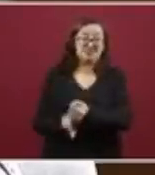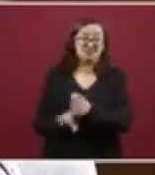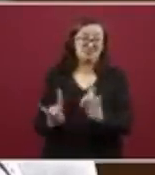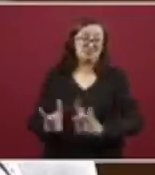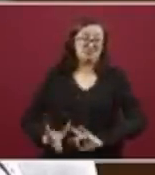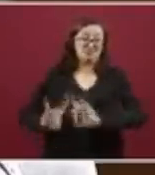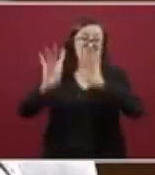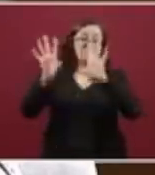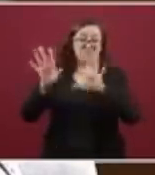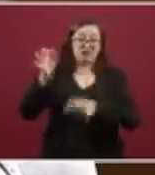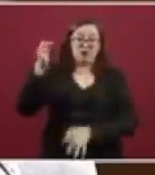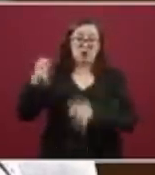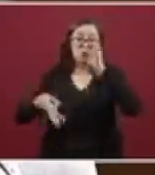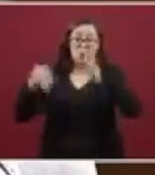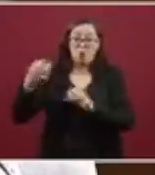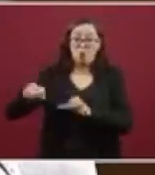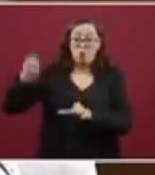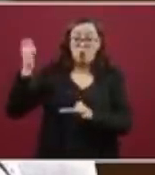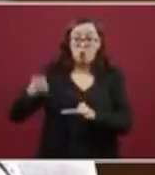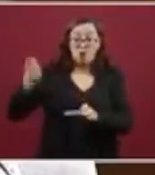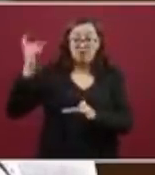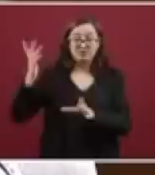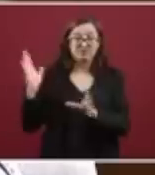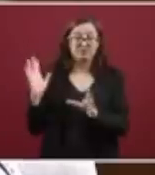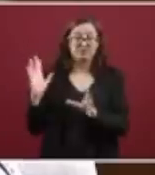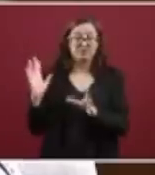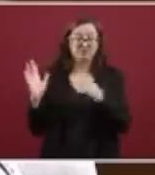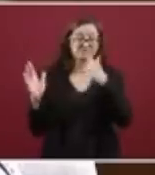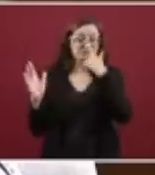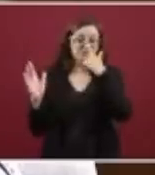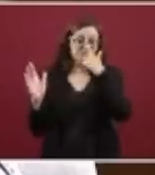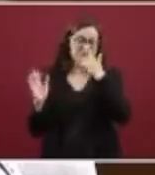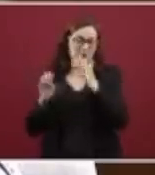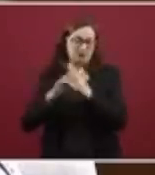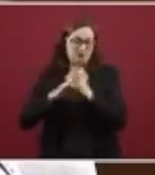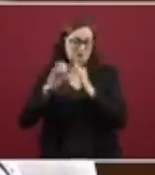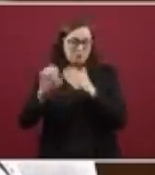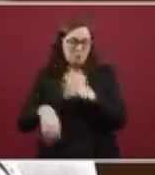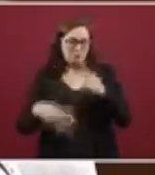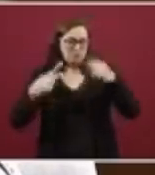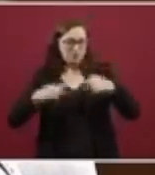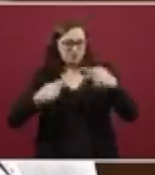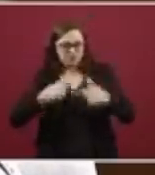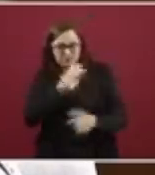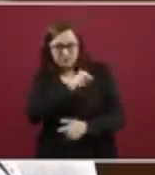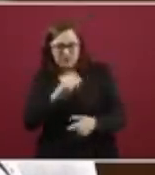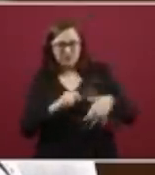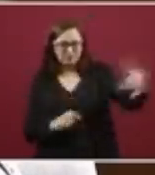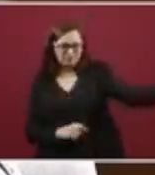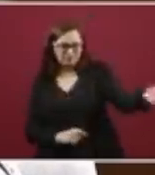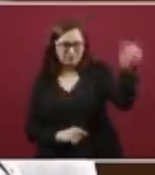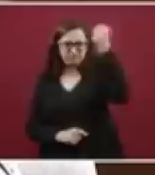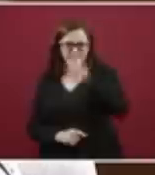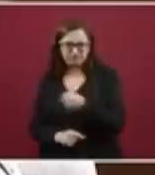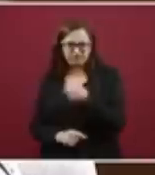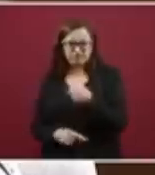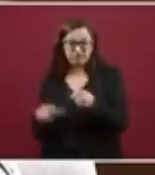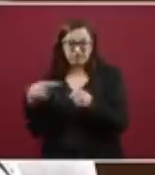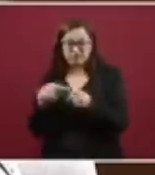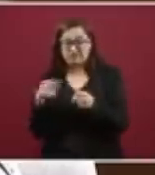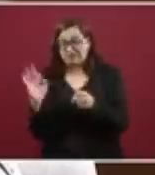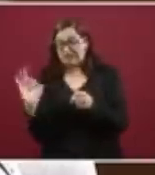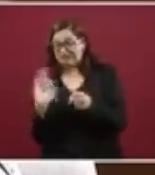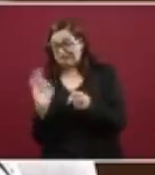se detienen a presuntos delincuentes y